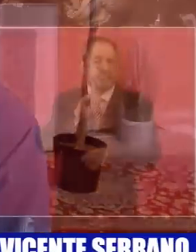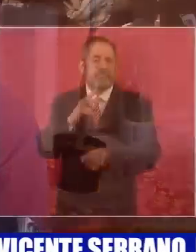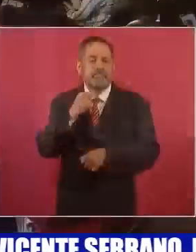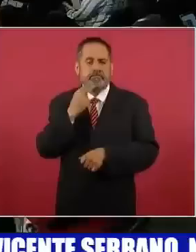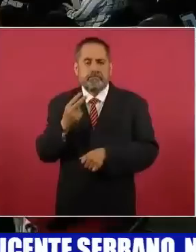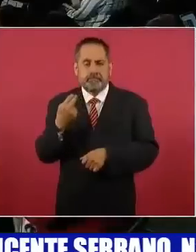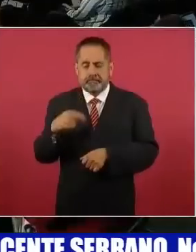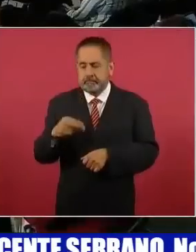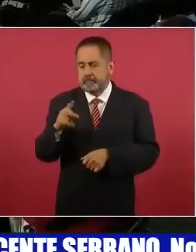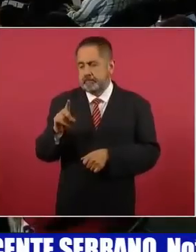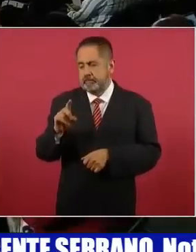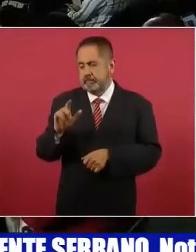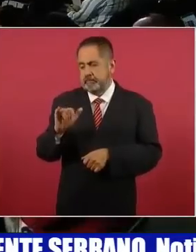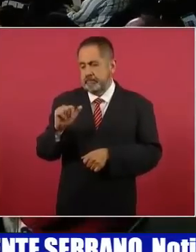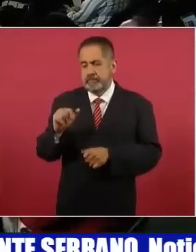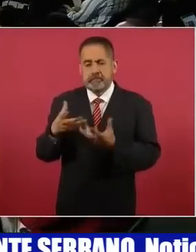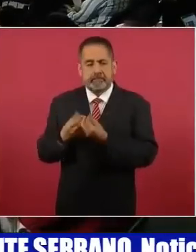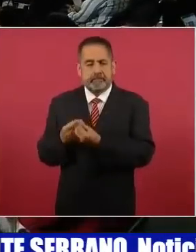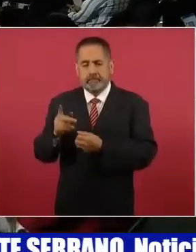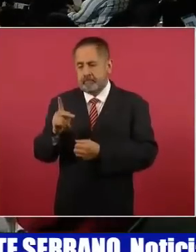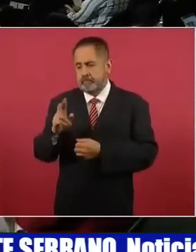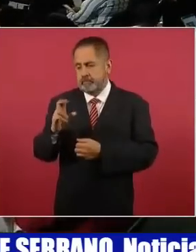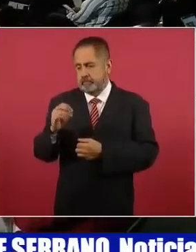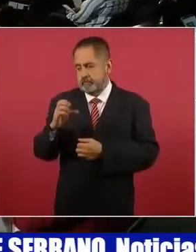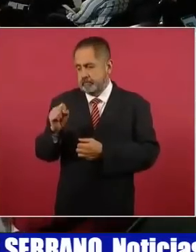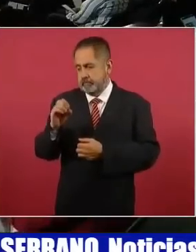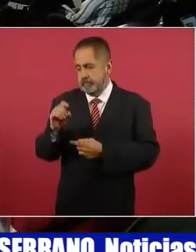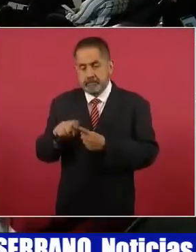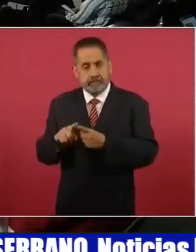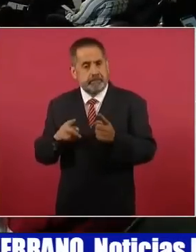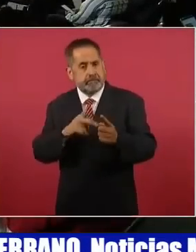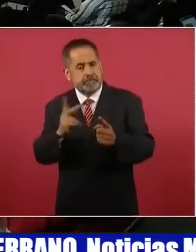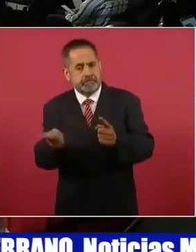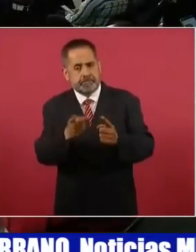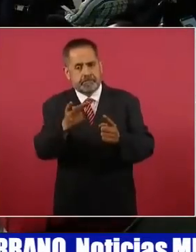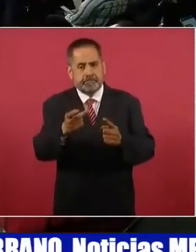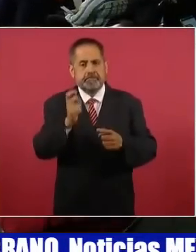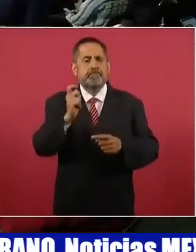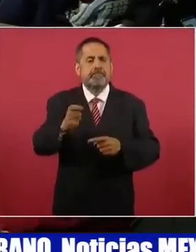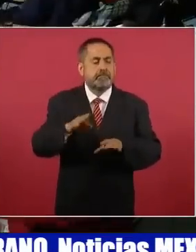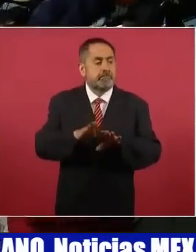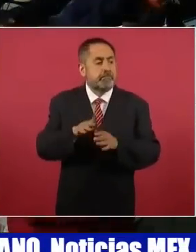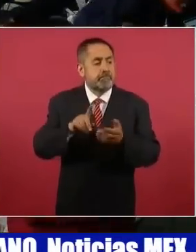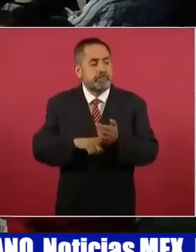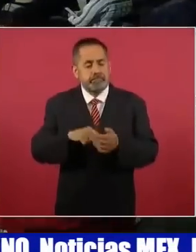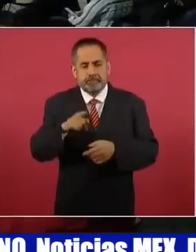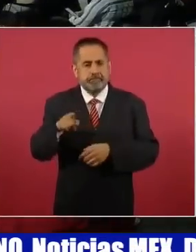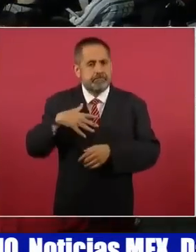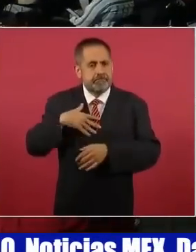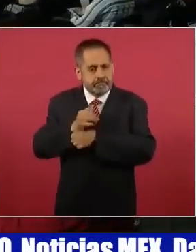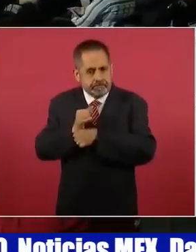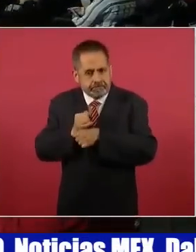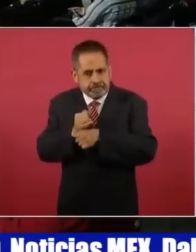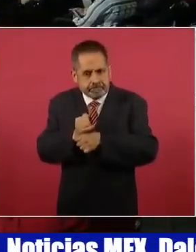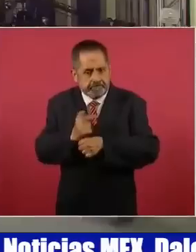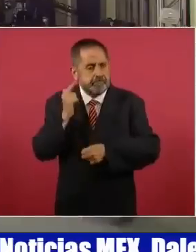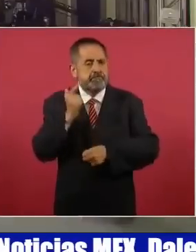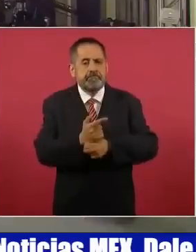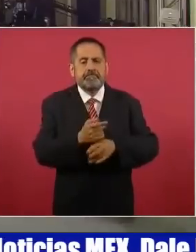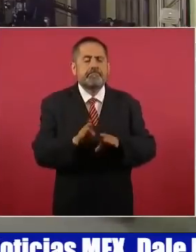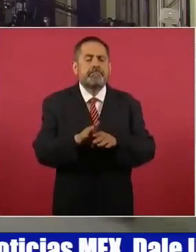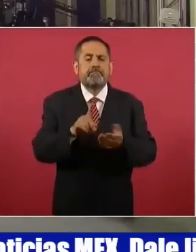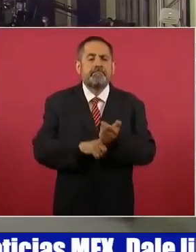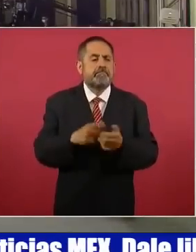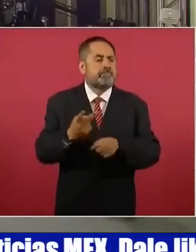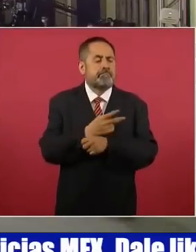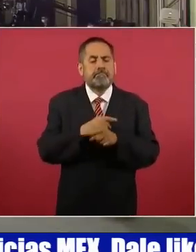sobre la investigación por corrupción que se está haciendo precisamente Enrique Peña Nieto, sobre esa red con familiares para tener una salida fácil y